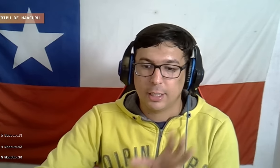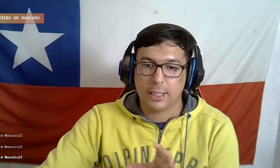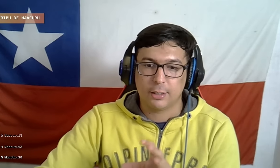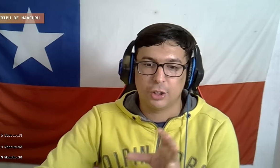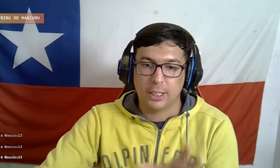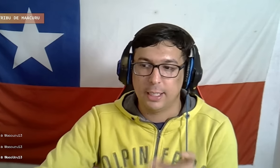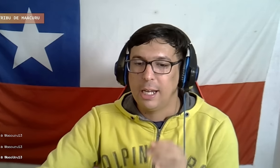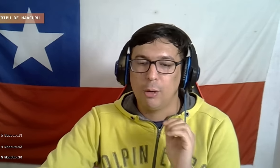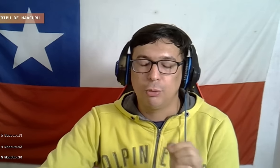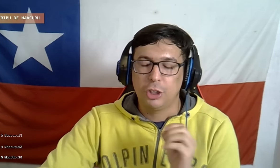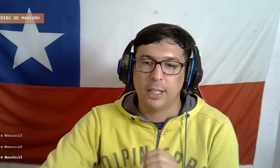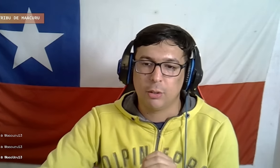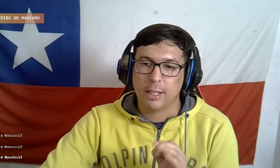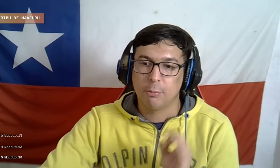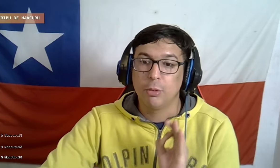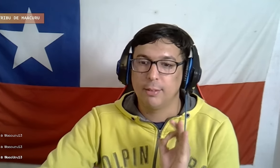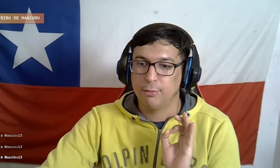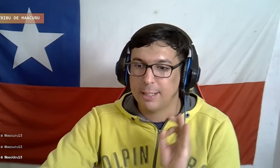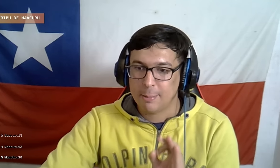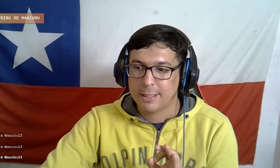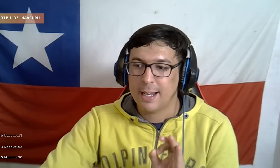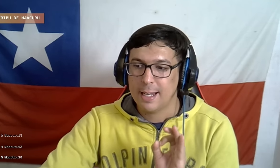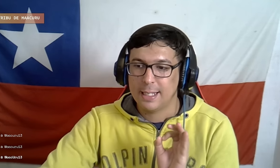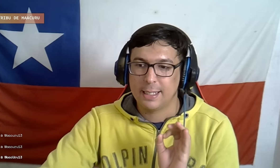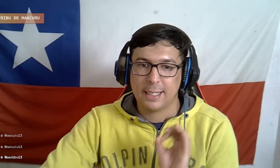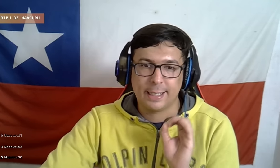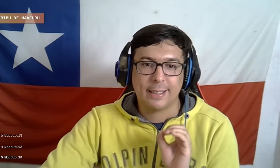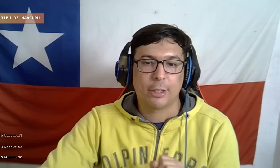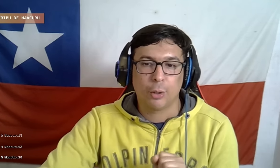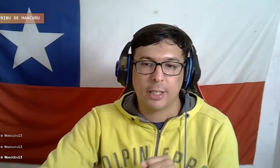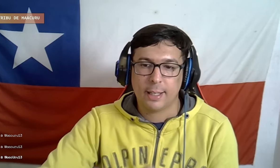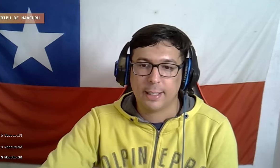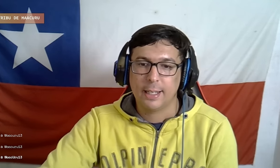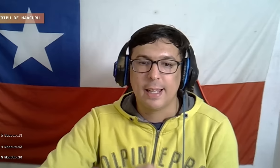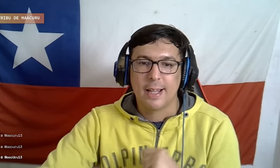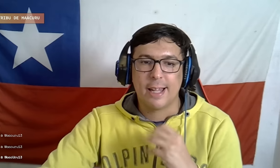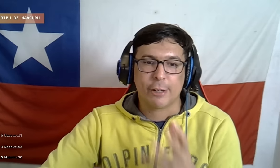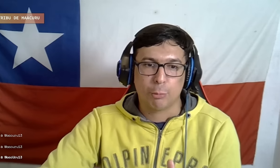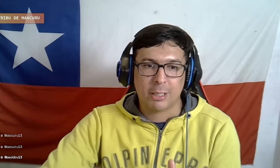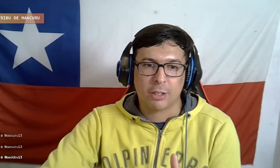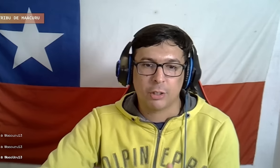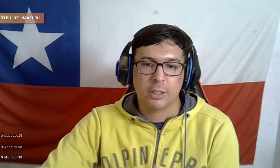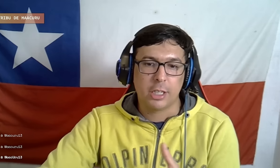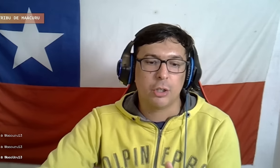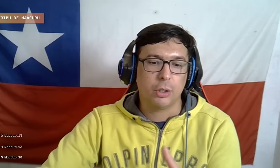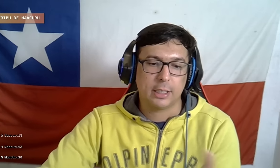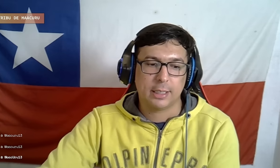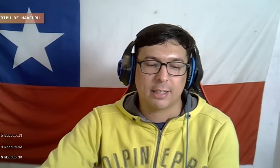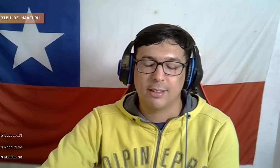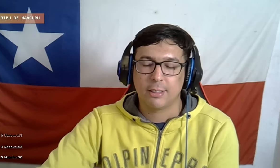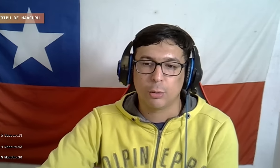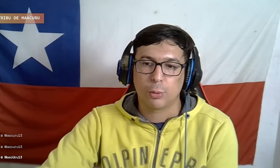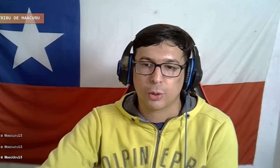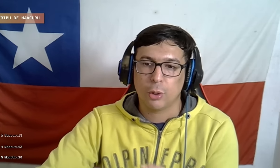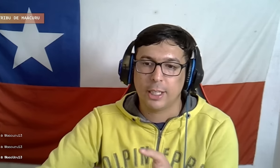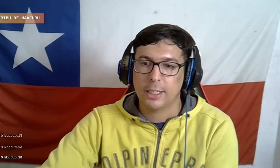esto de Chile. Un chileno que es muy fundamental en esta historia de la recuperación de este niño. Este